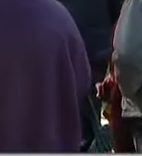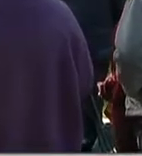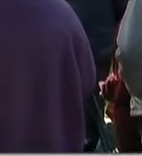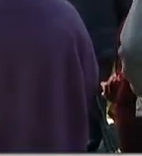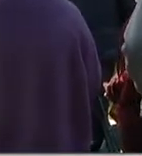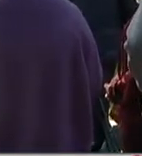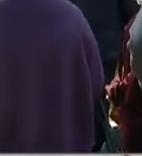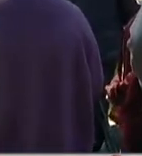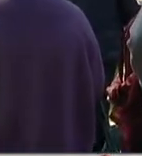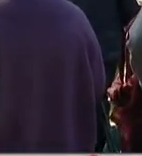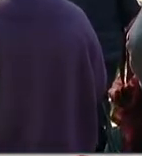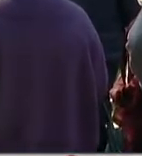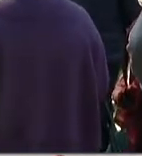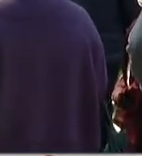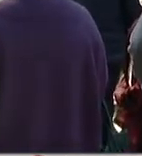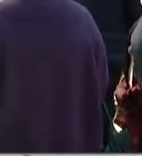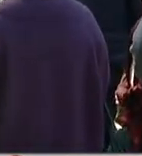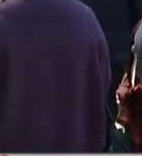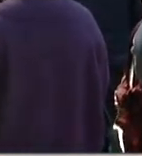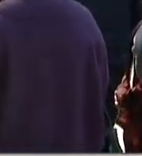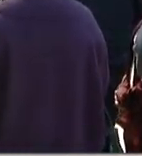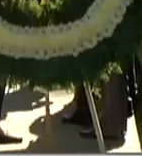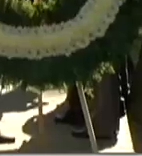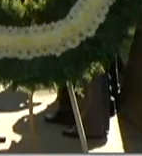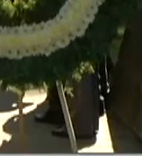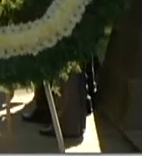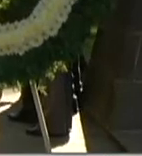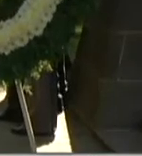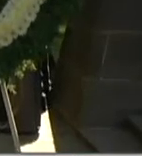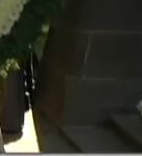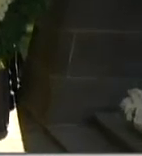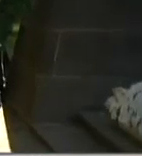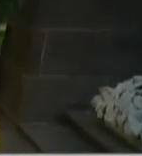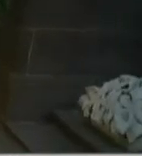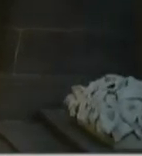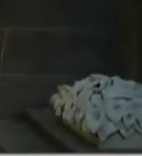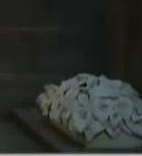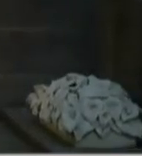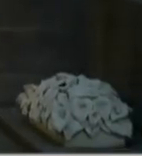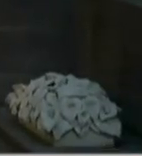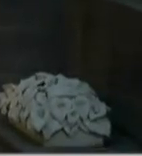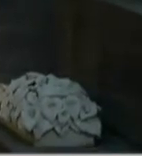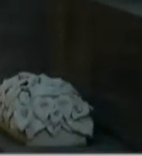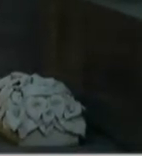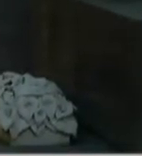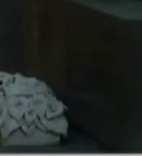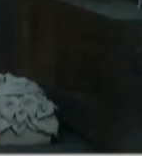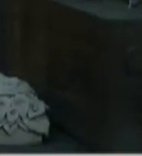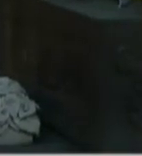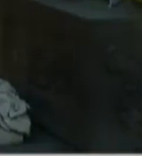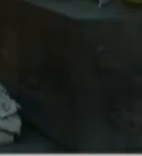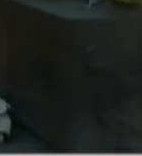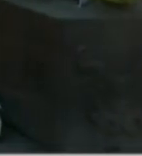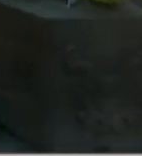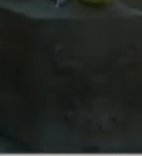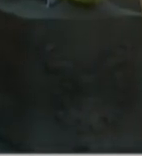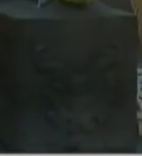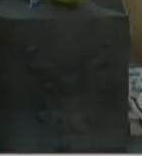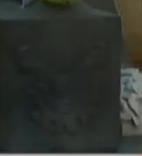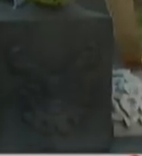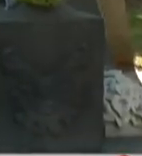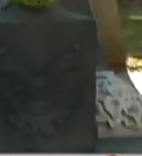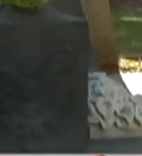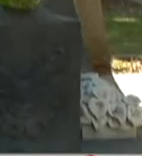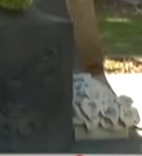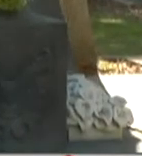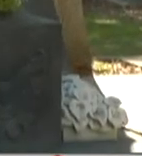La conmemoración del 60º aniversario luctuoso del artista continuará con la muestra Diego Rivera y la experiencia en la URSS, en la